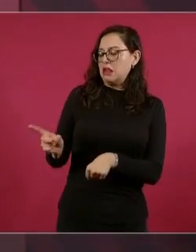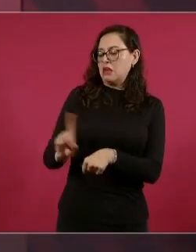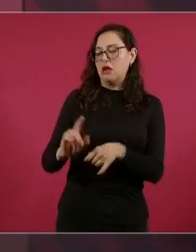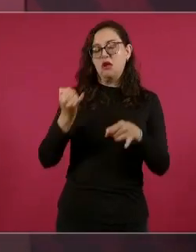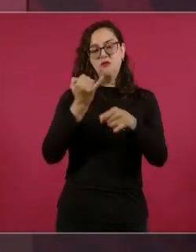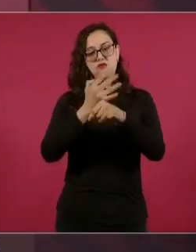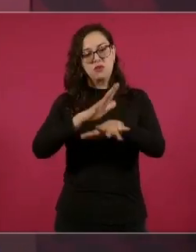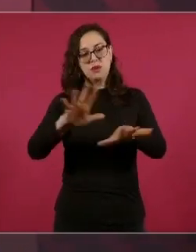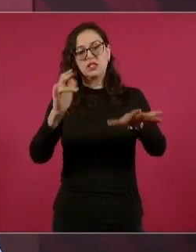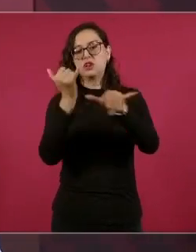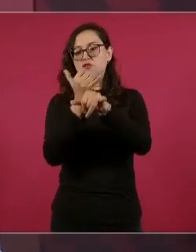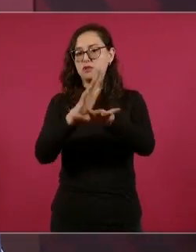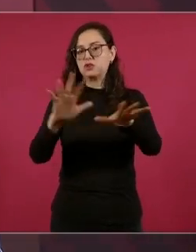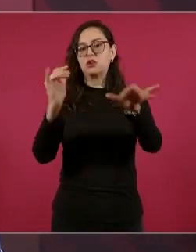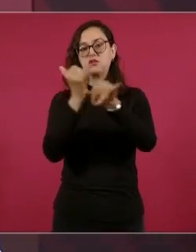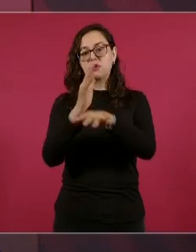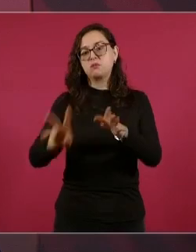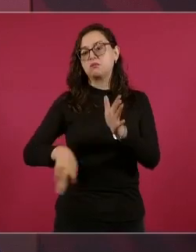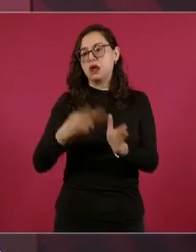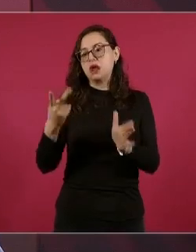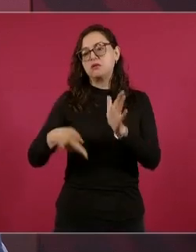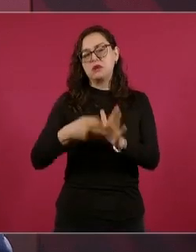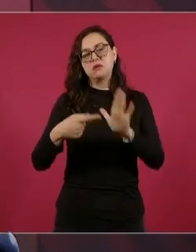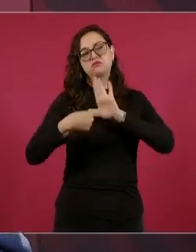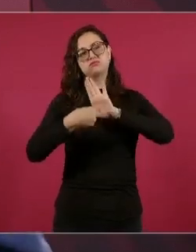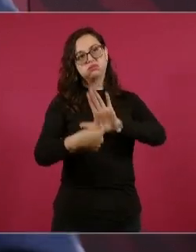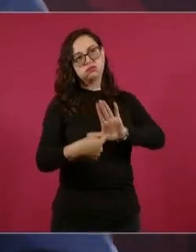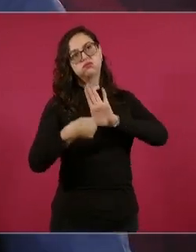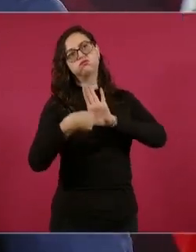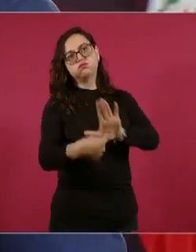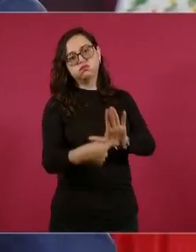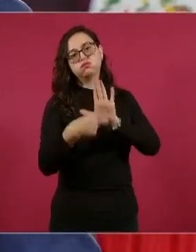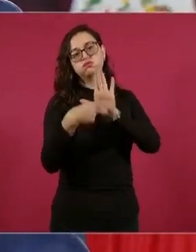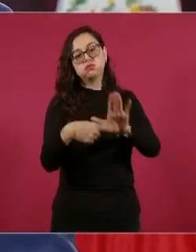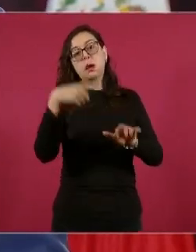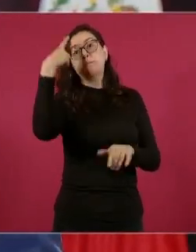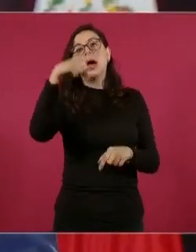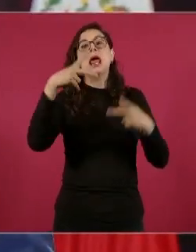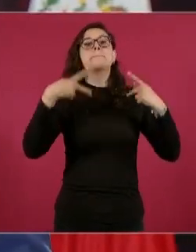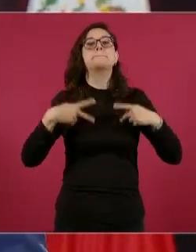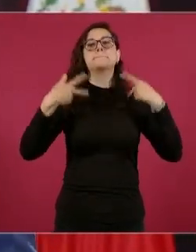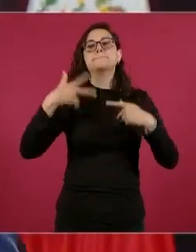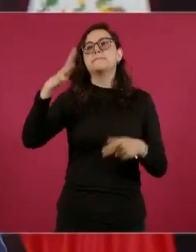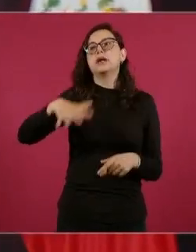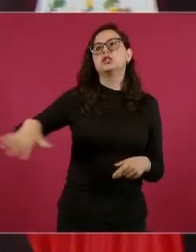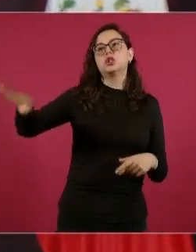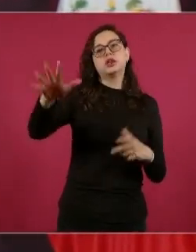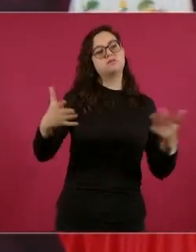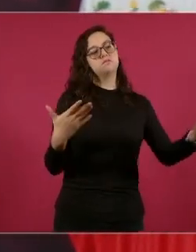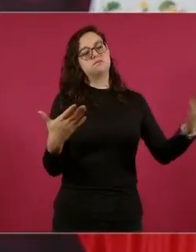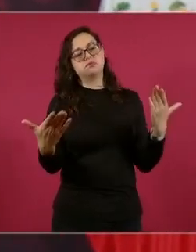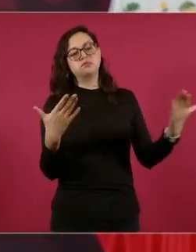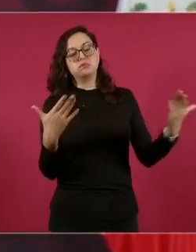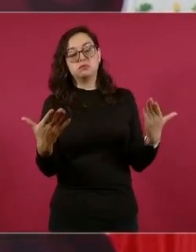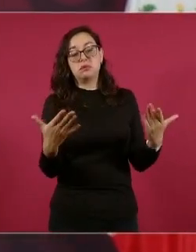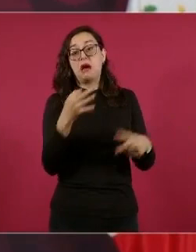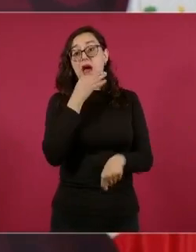que vamos muy bien en Pemex y muy bien en cuanto a la economía